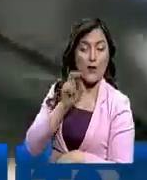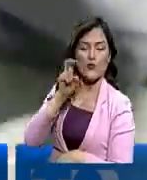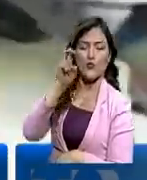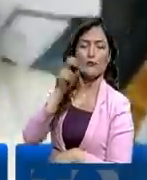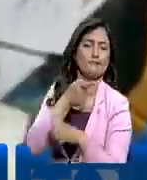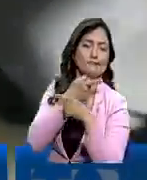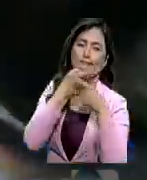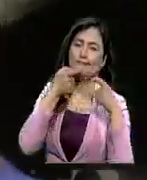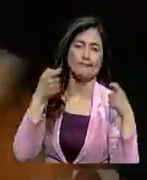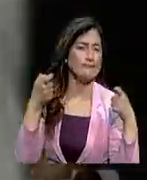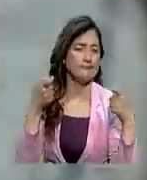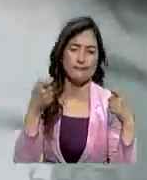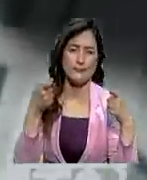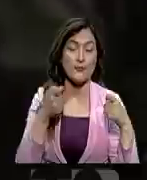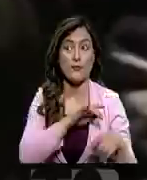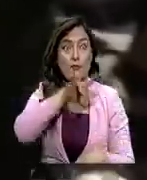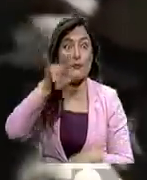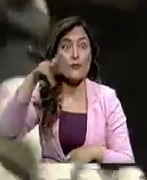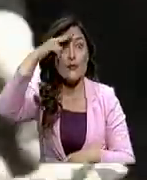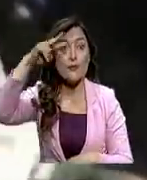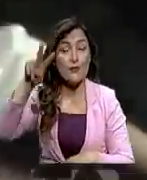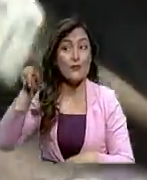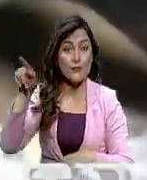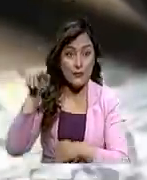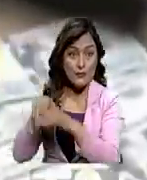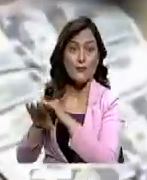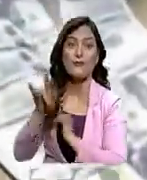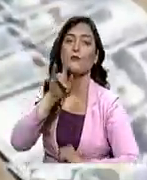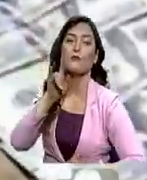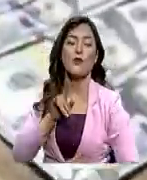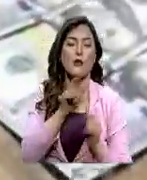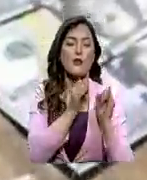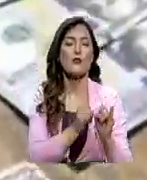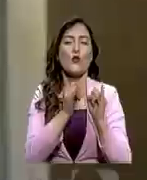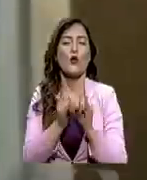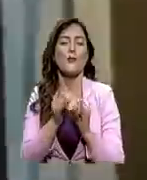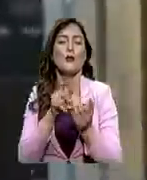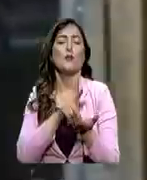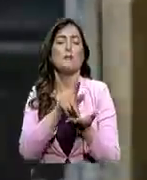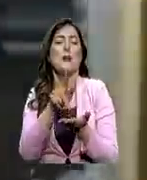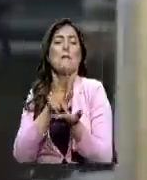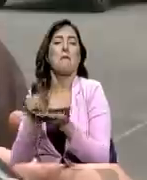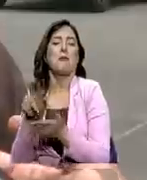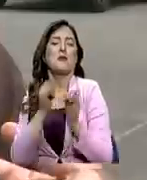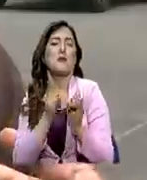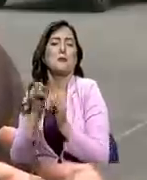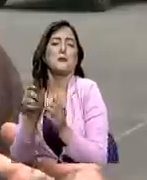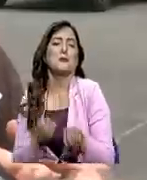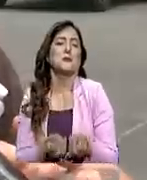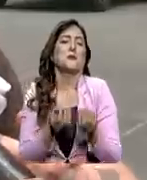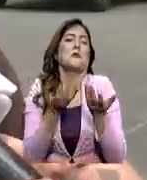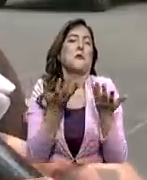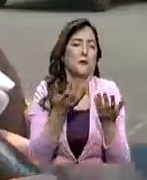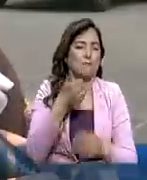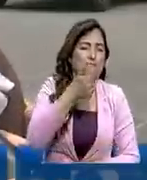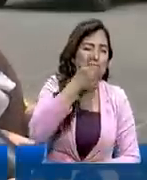turísticos. Los reportes de investigación dan cuenta del dinero que cada pasajero entregaba para llegar a México. El traslado de mayores de